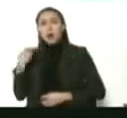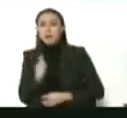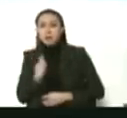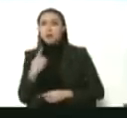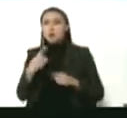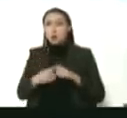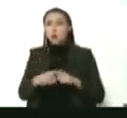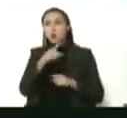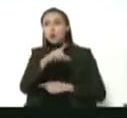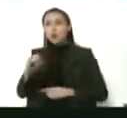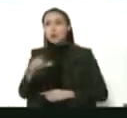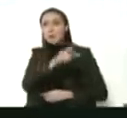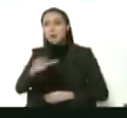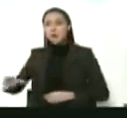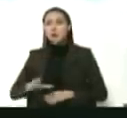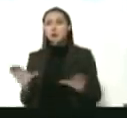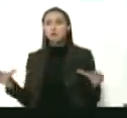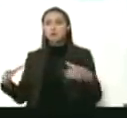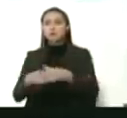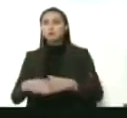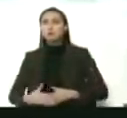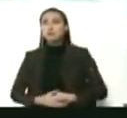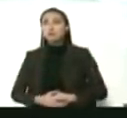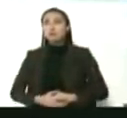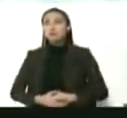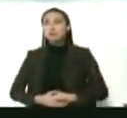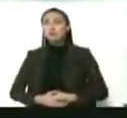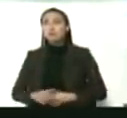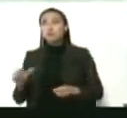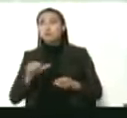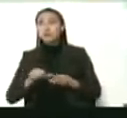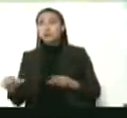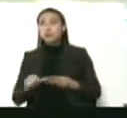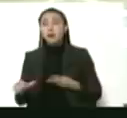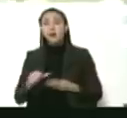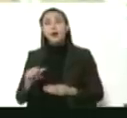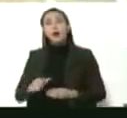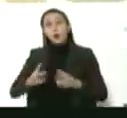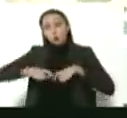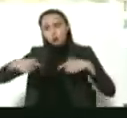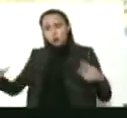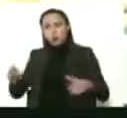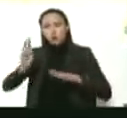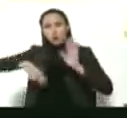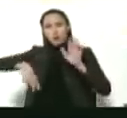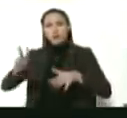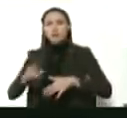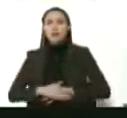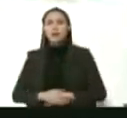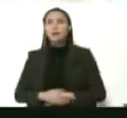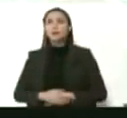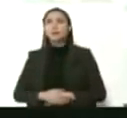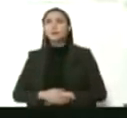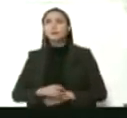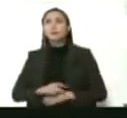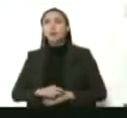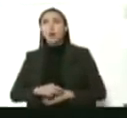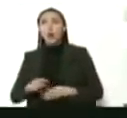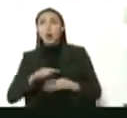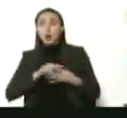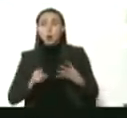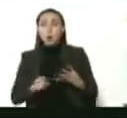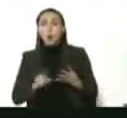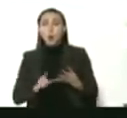habitantes. La tercera semana subimos a 17. La cuarta semana llegamos a 20.